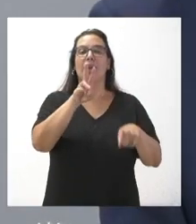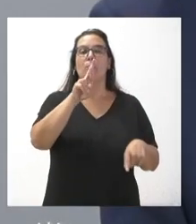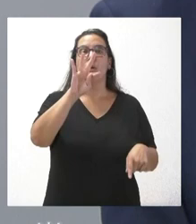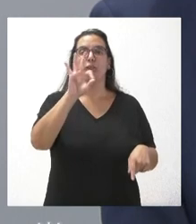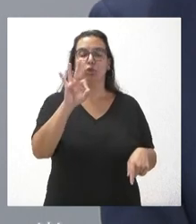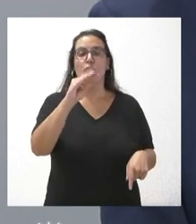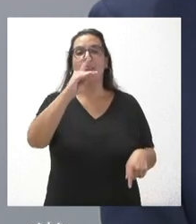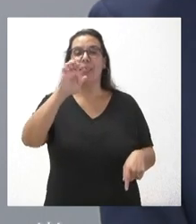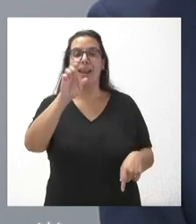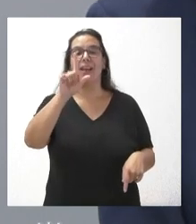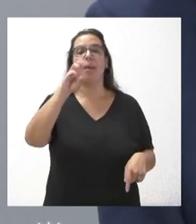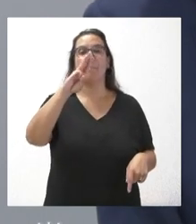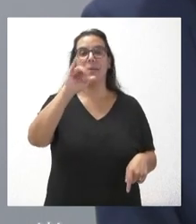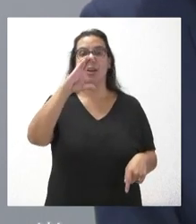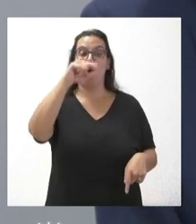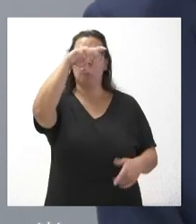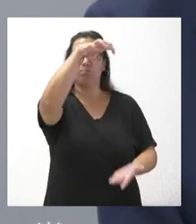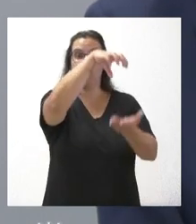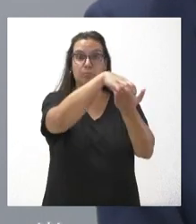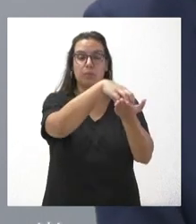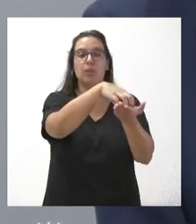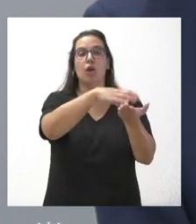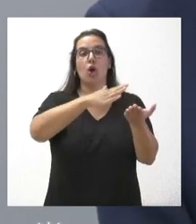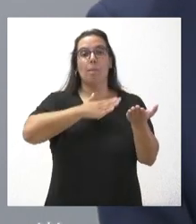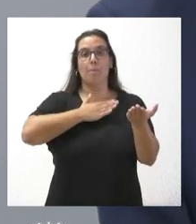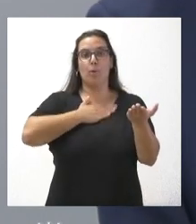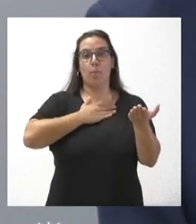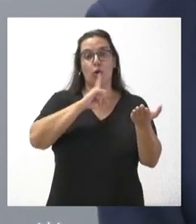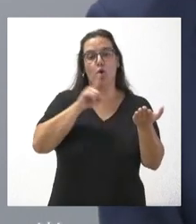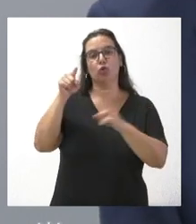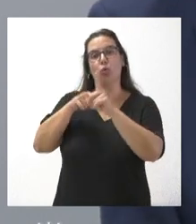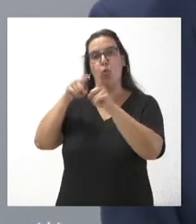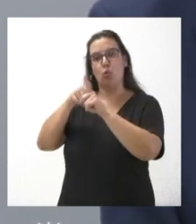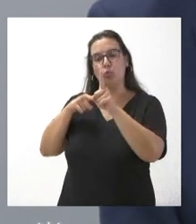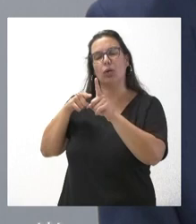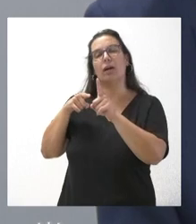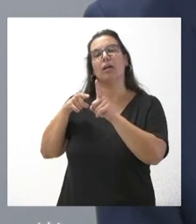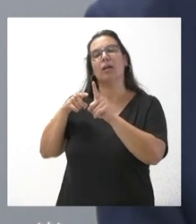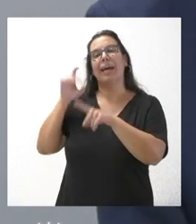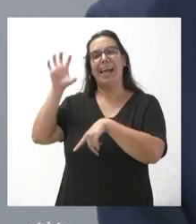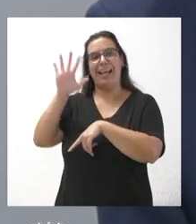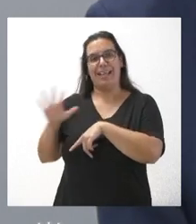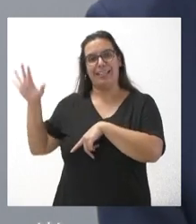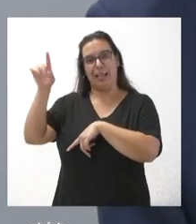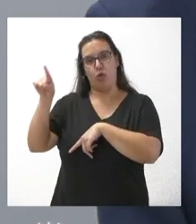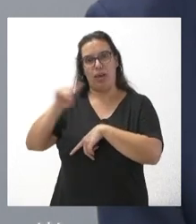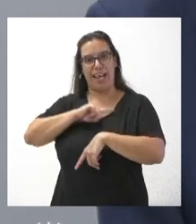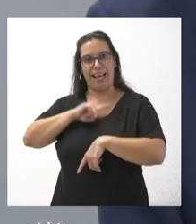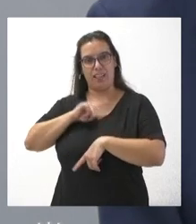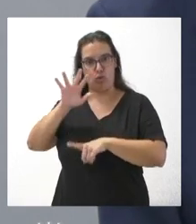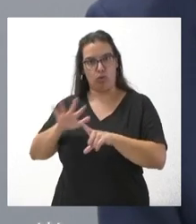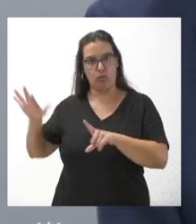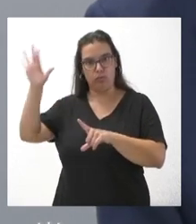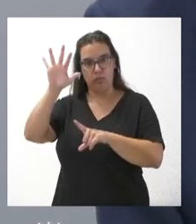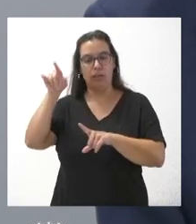titularidad de la Junta de Castilla y León, pero es de uso de los medios del Estado, ahí está una brief del Estado, por lo tanto, bueno, en